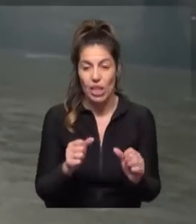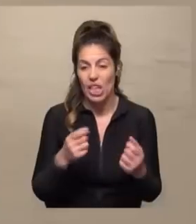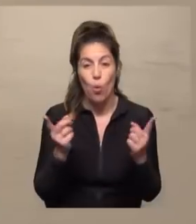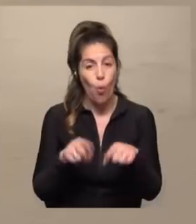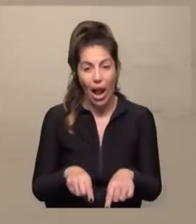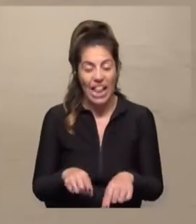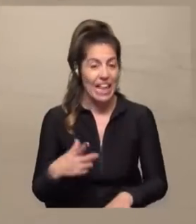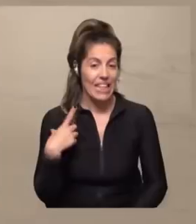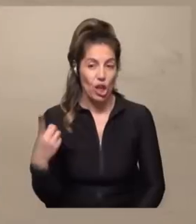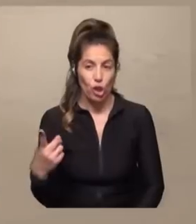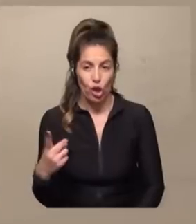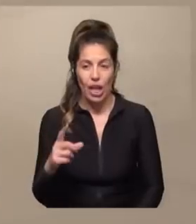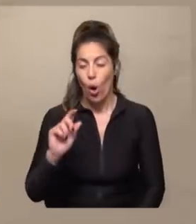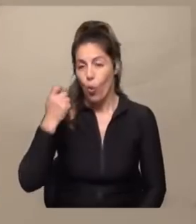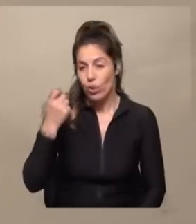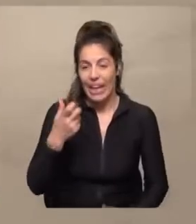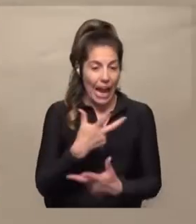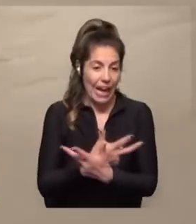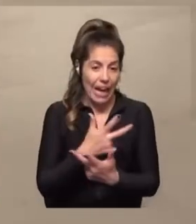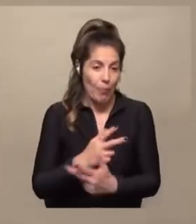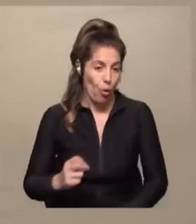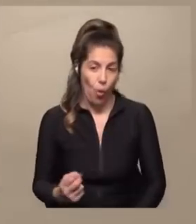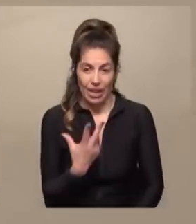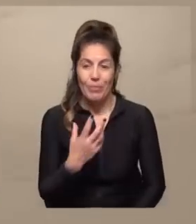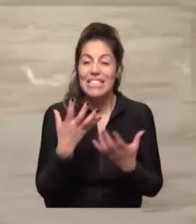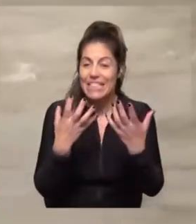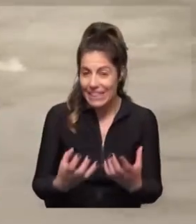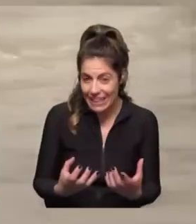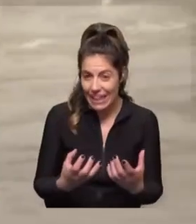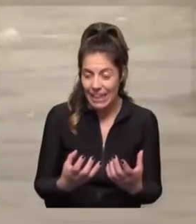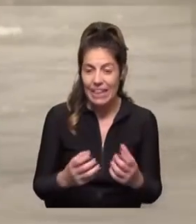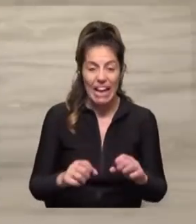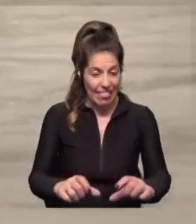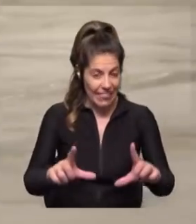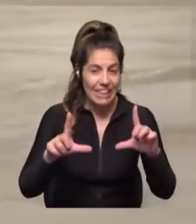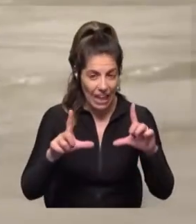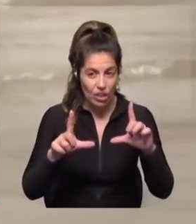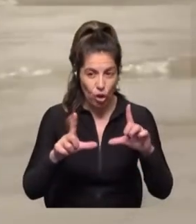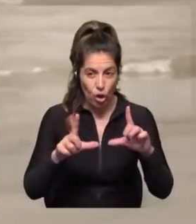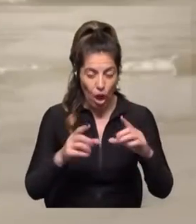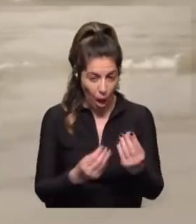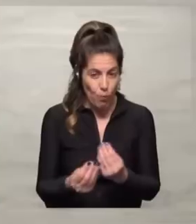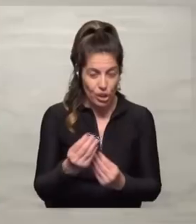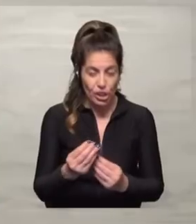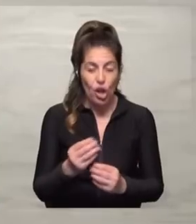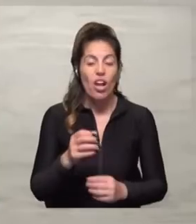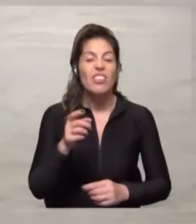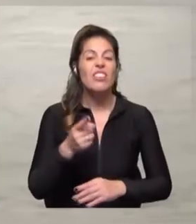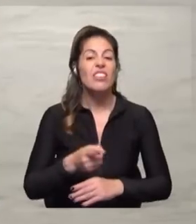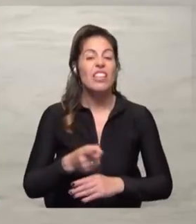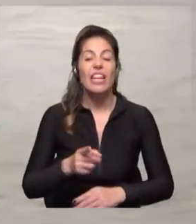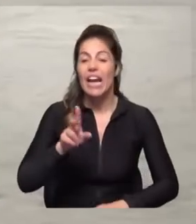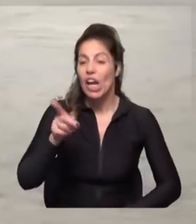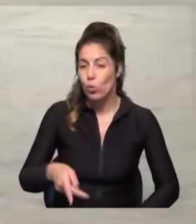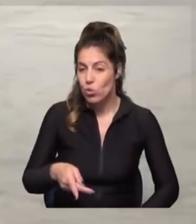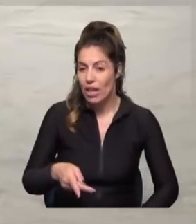de acá o de anep y además si quieren ser candidatos tienen que renunciar según los plazos que la constitución en la ley establece